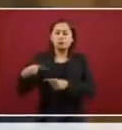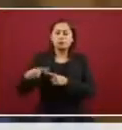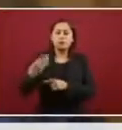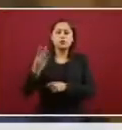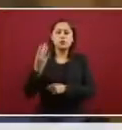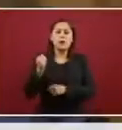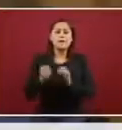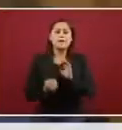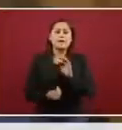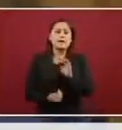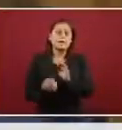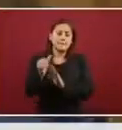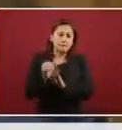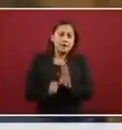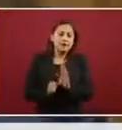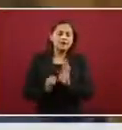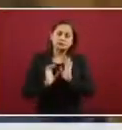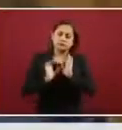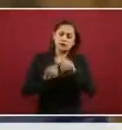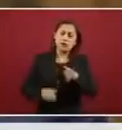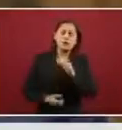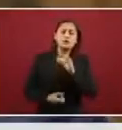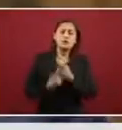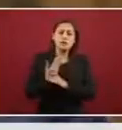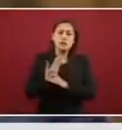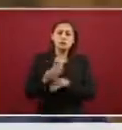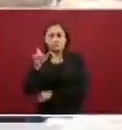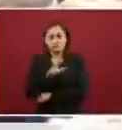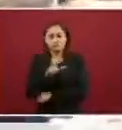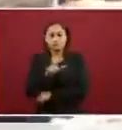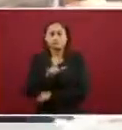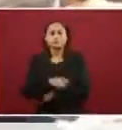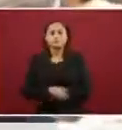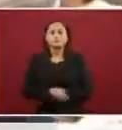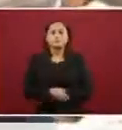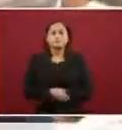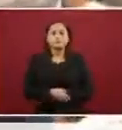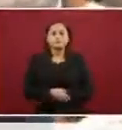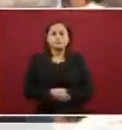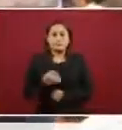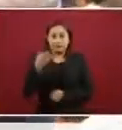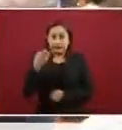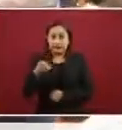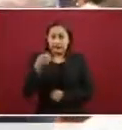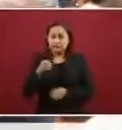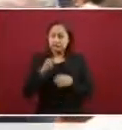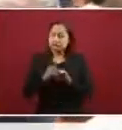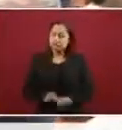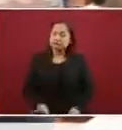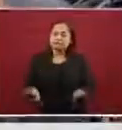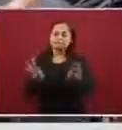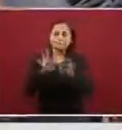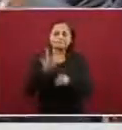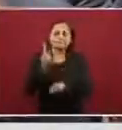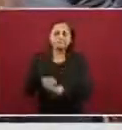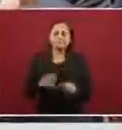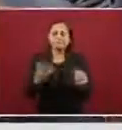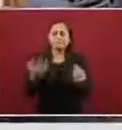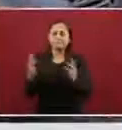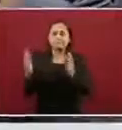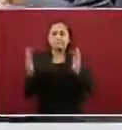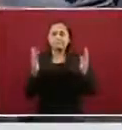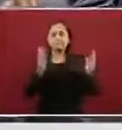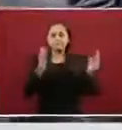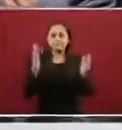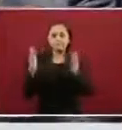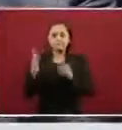1 hora con 37 minutos. Si una frase se repitió, sobre todo en las improvisaciones o en los párrafos escritos por el presidente, fue la de